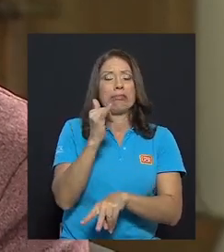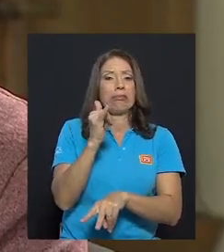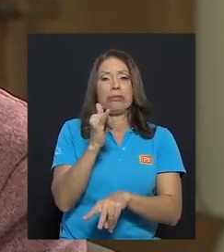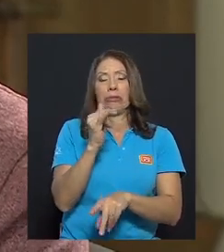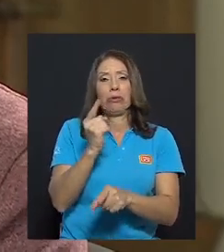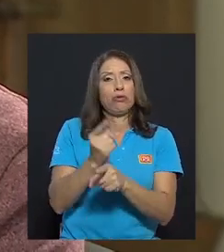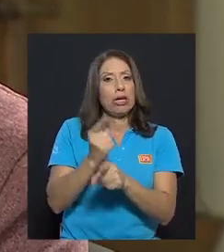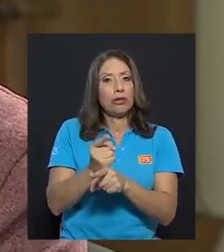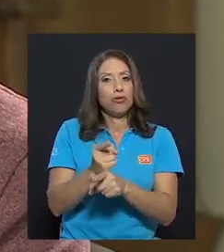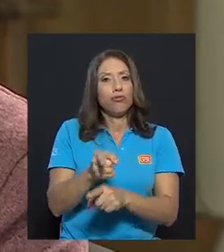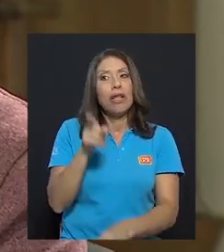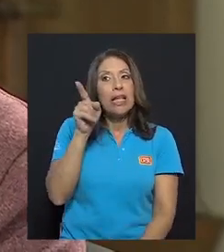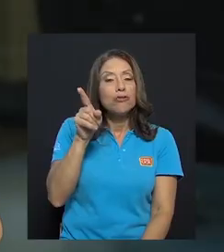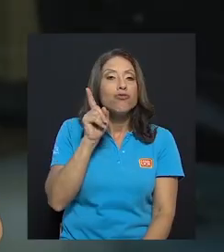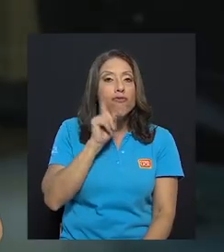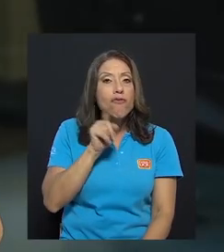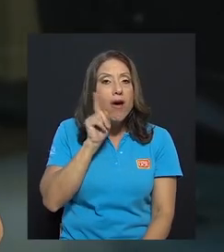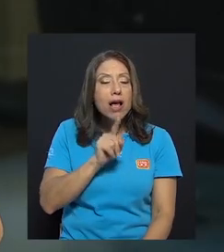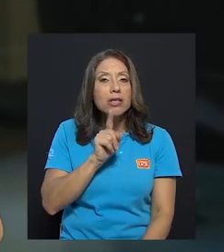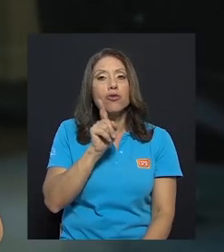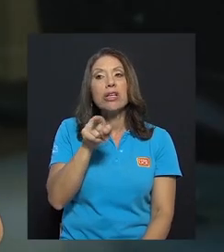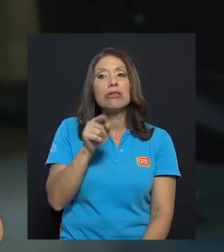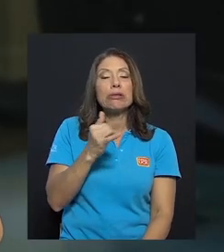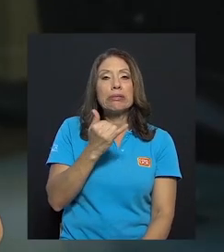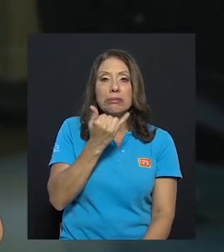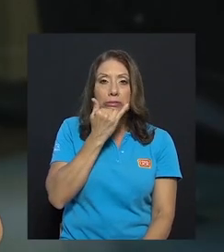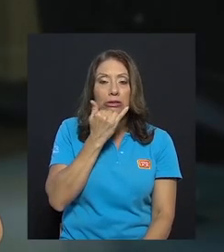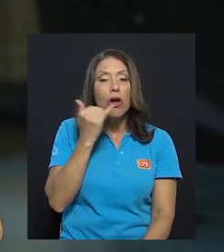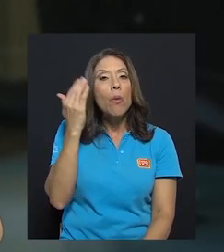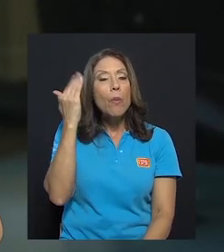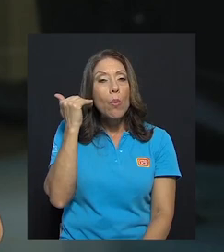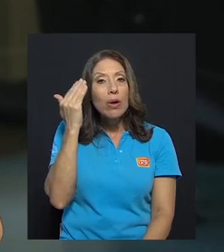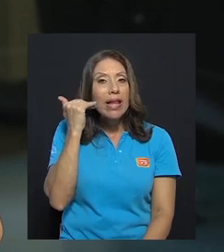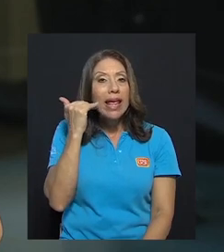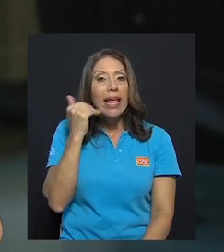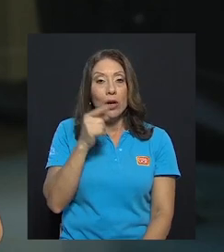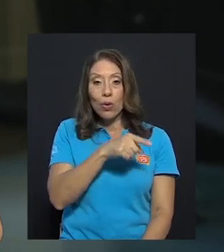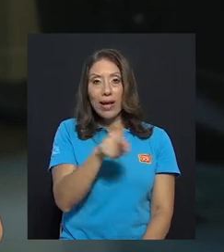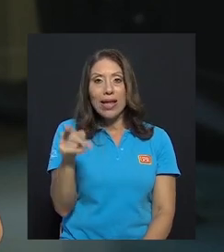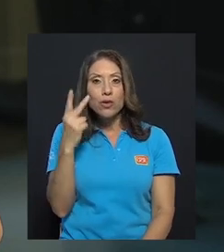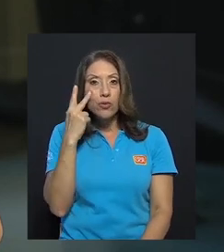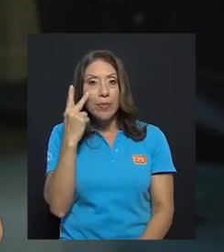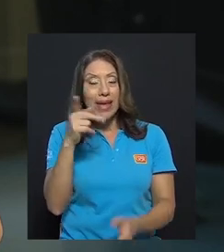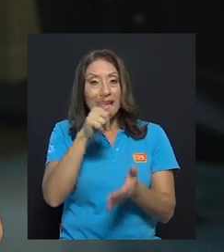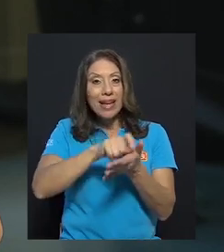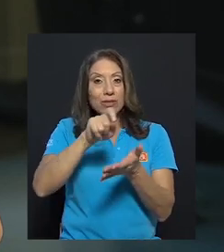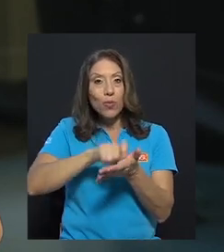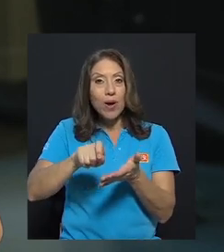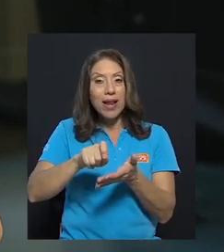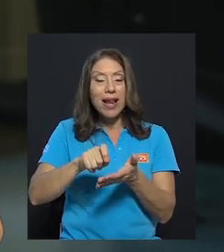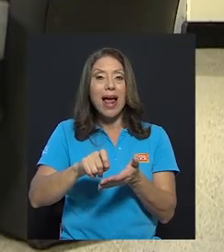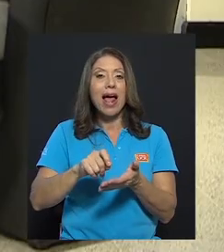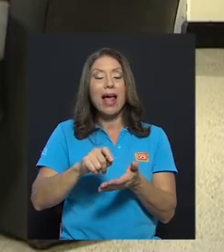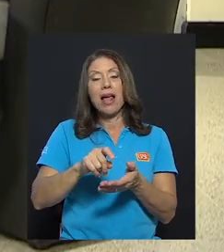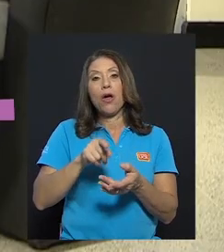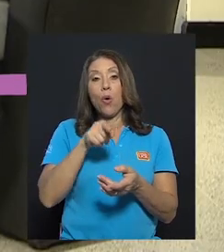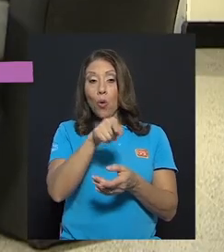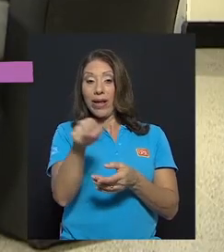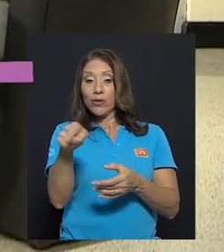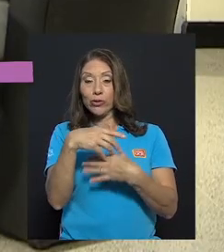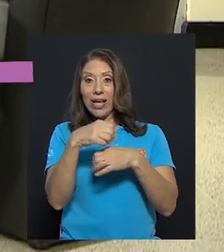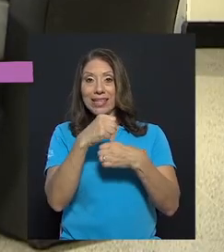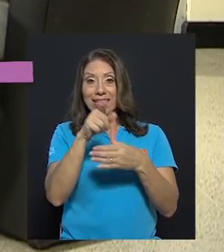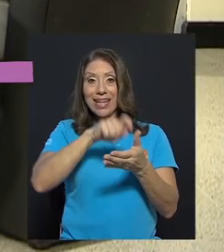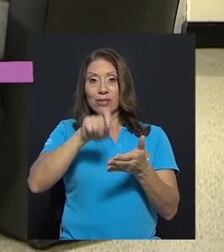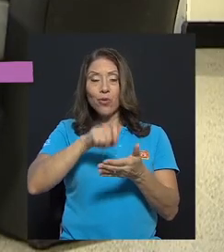viendo en televisión es falso, por qué lo que ellos ven en la escuela o hacen en la escuela no está correcto. Hay que explicarles